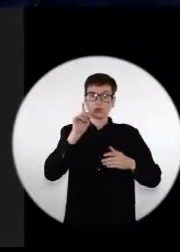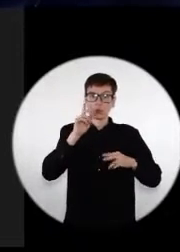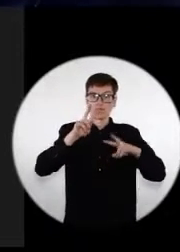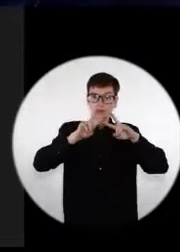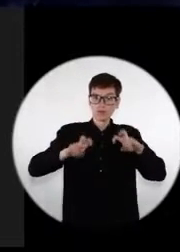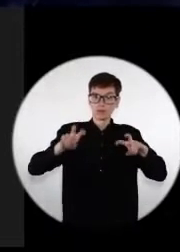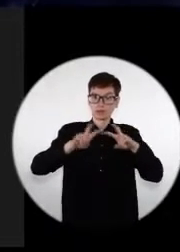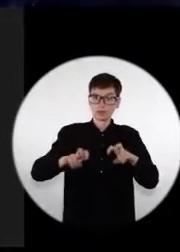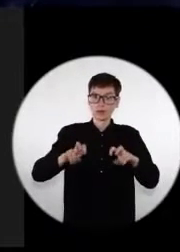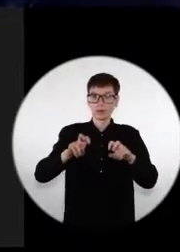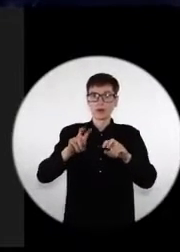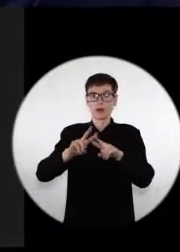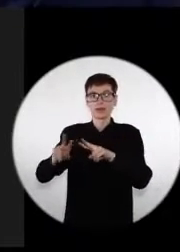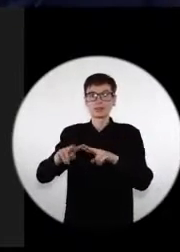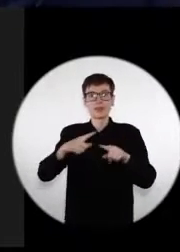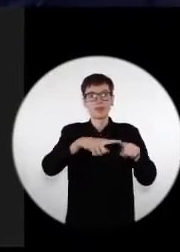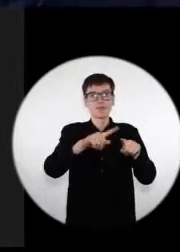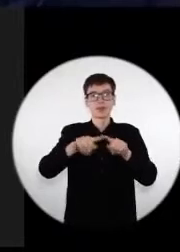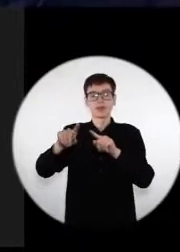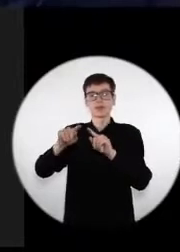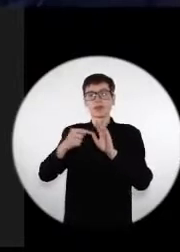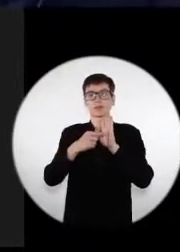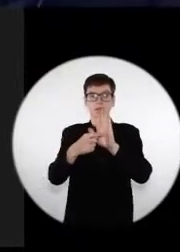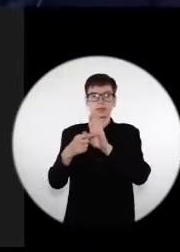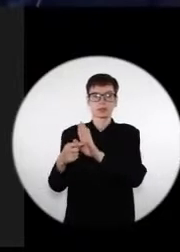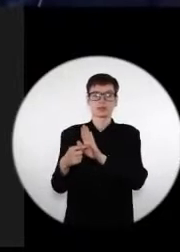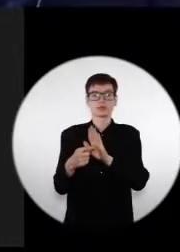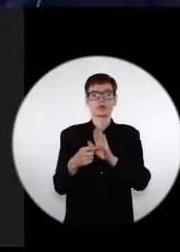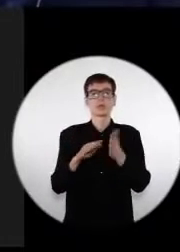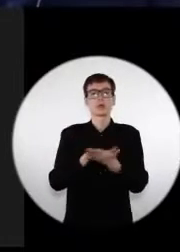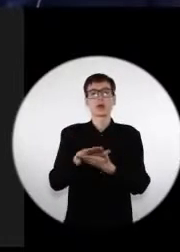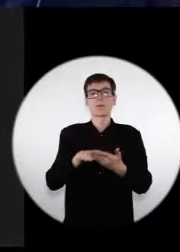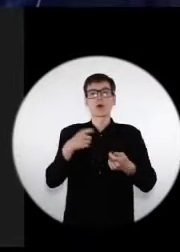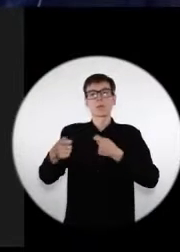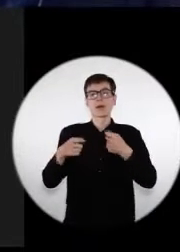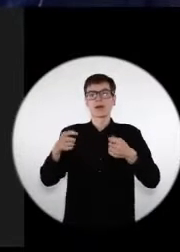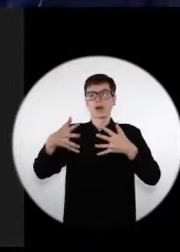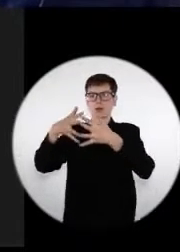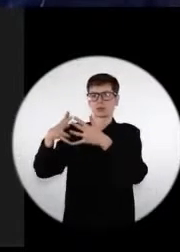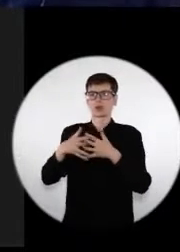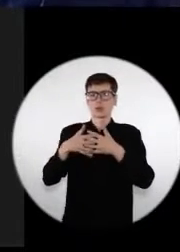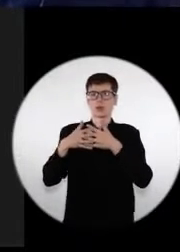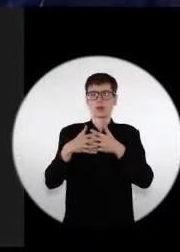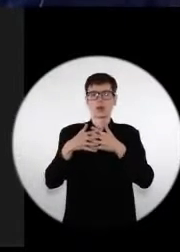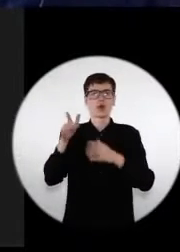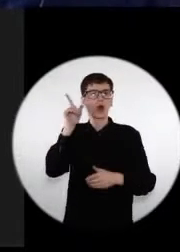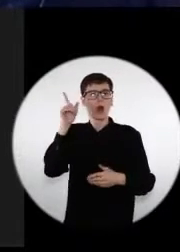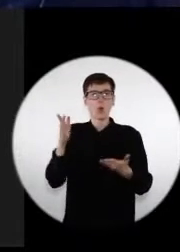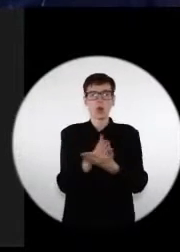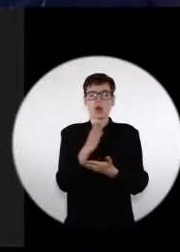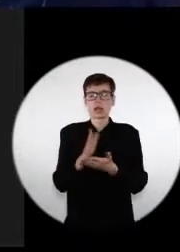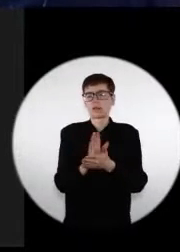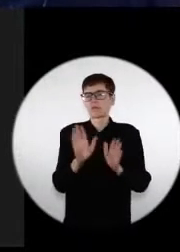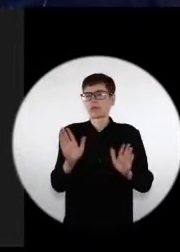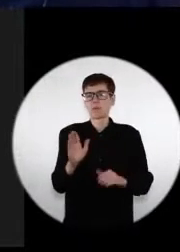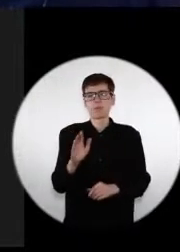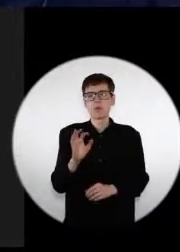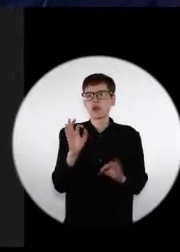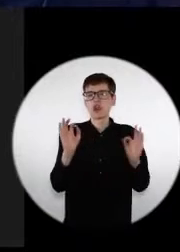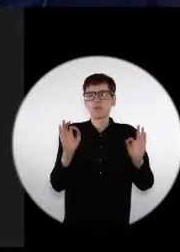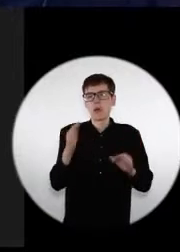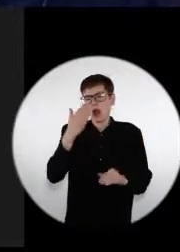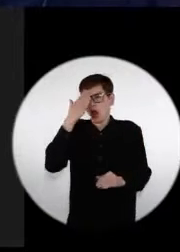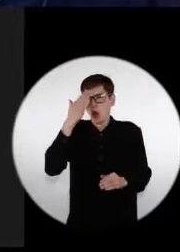en un audiolibro pero lo que yo tuve que investigar para hacer varias presentaciones era por ejemplo que el mercado en